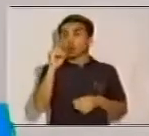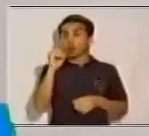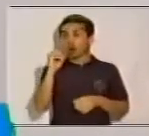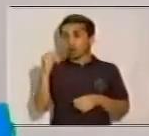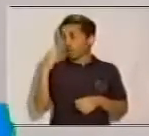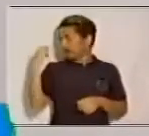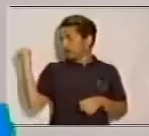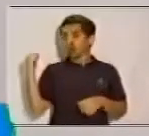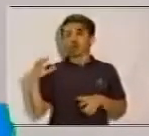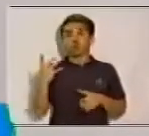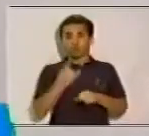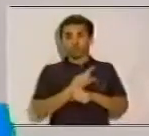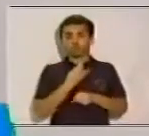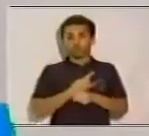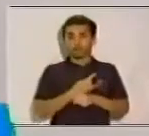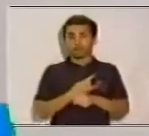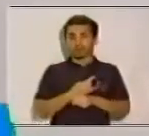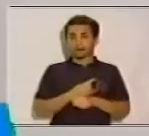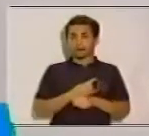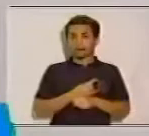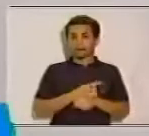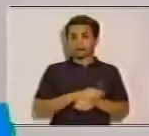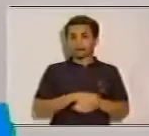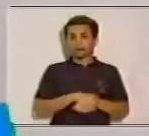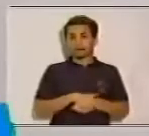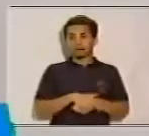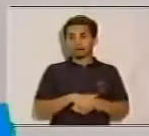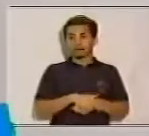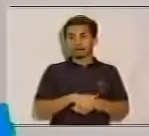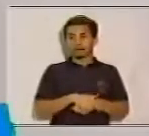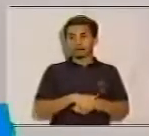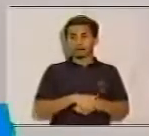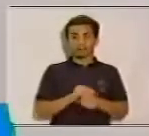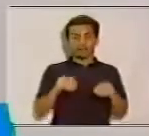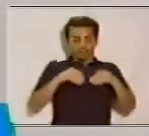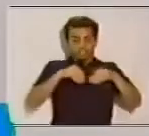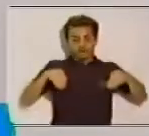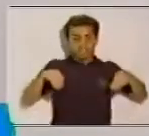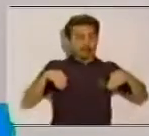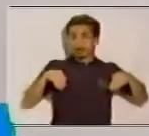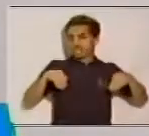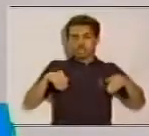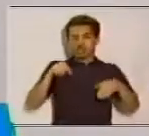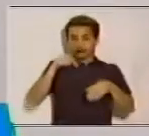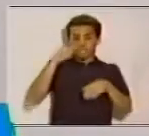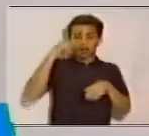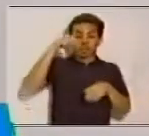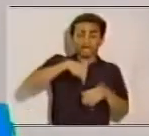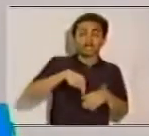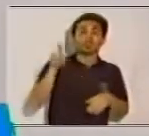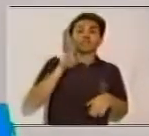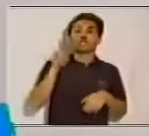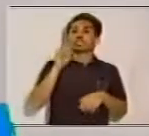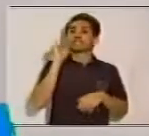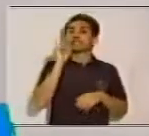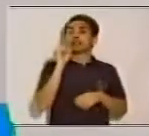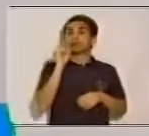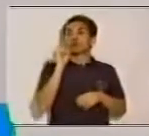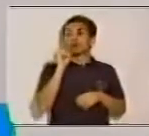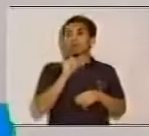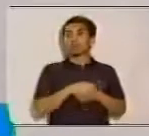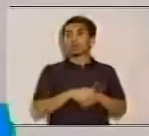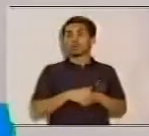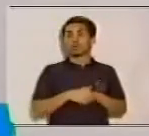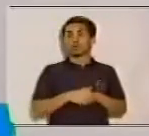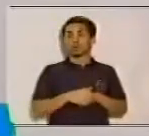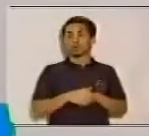este pequeño instrumento tan simple, pero tan útil. No es la orilla, es la marca que tiene aquí. Miren, la estoy señalando. Ahí es el